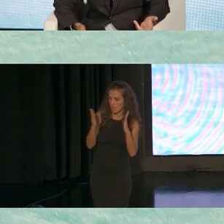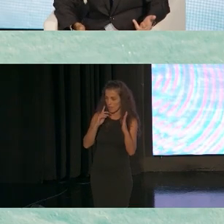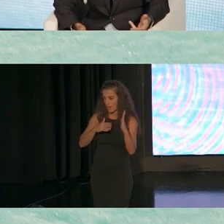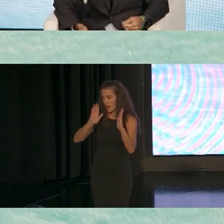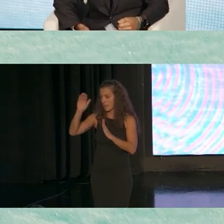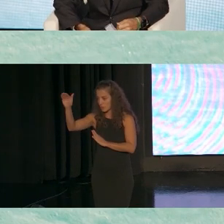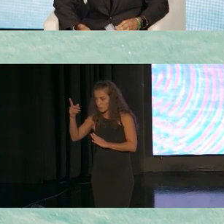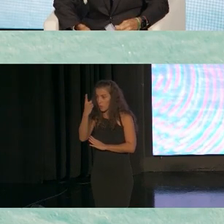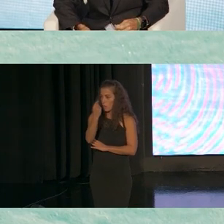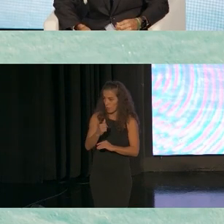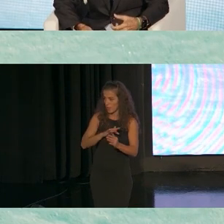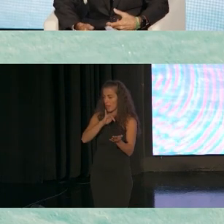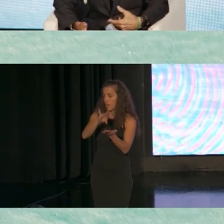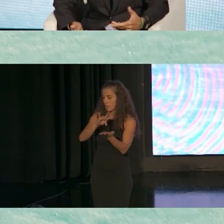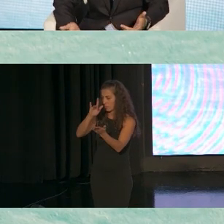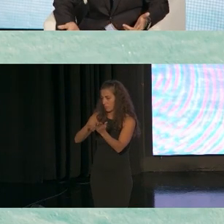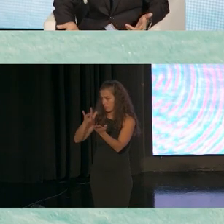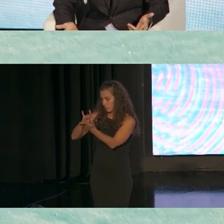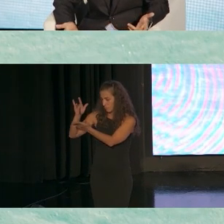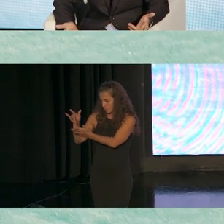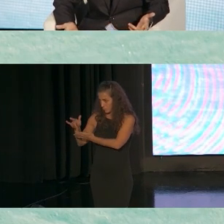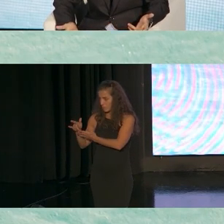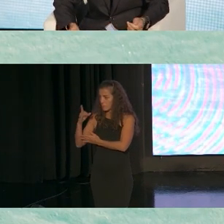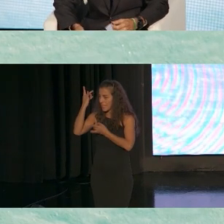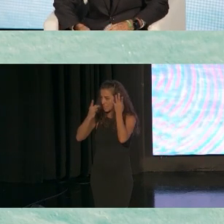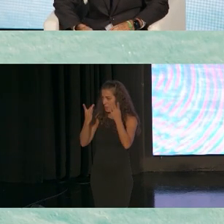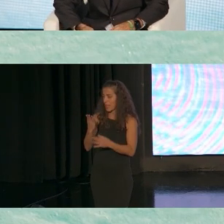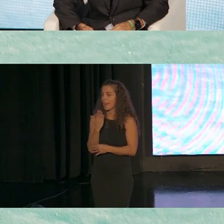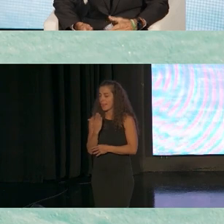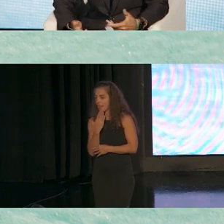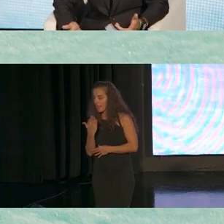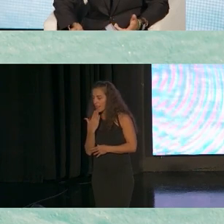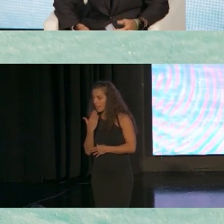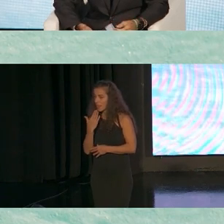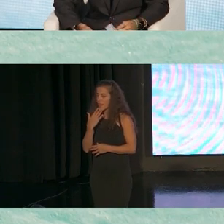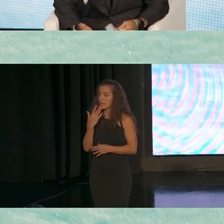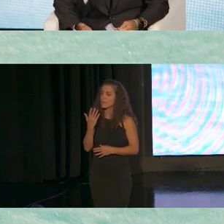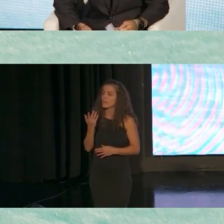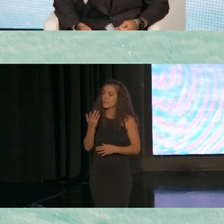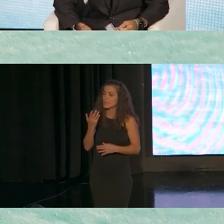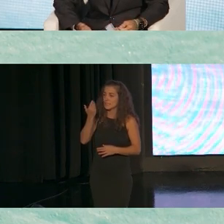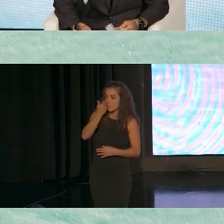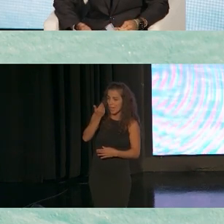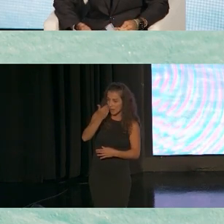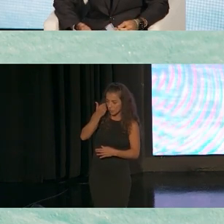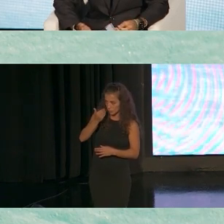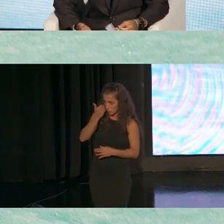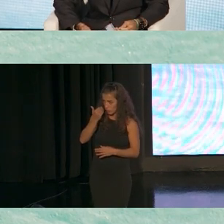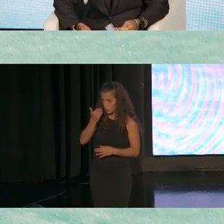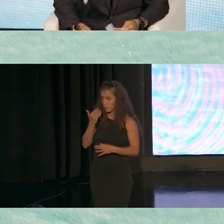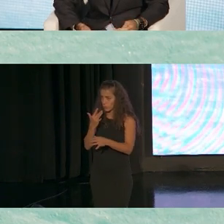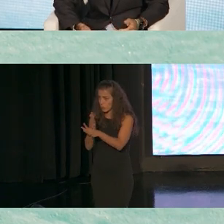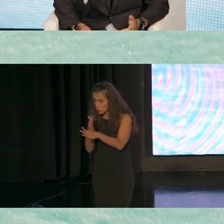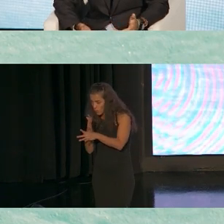un día eh una actividad lúdica los sábados y y también